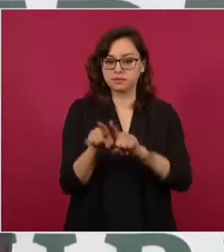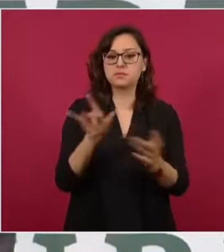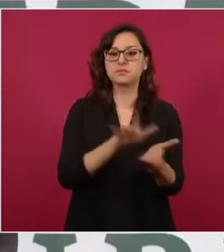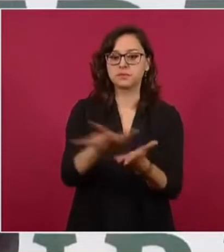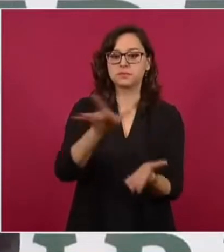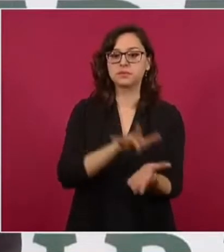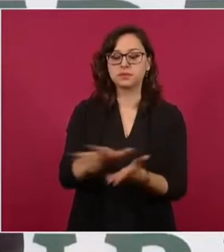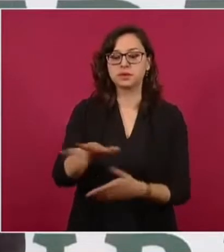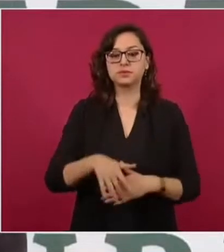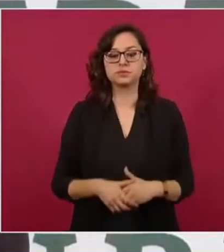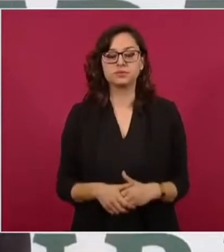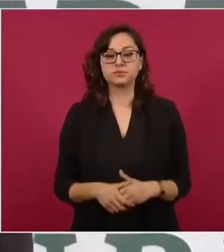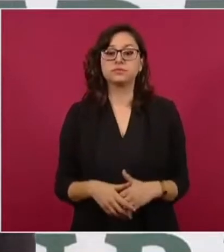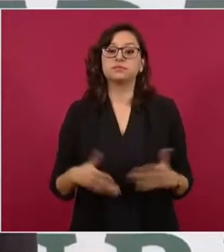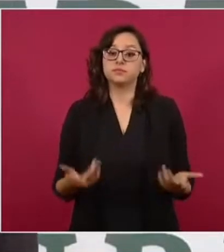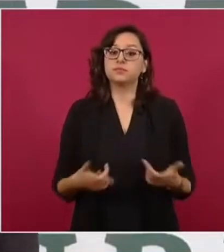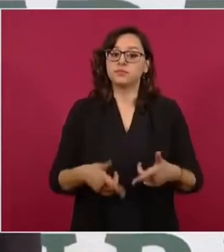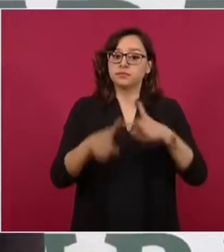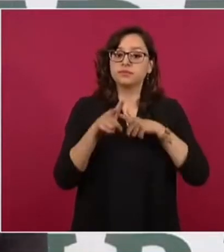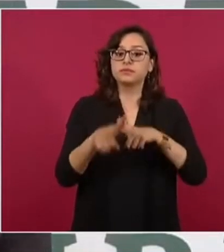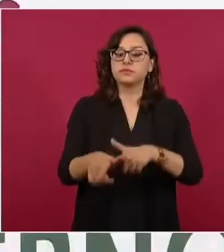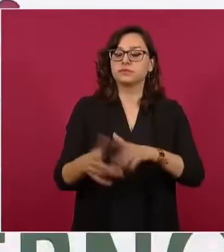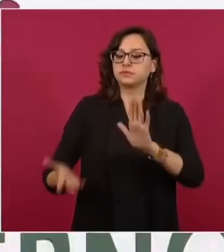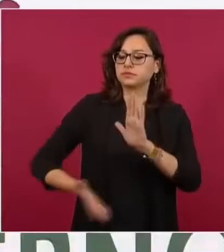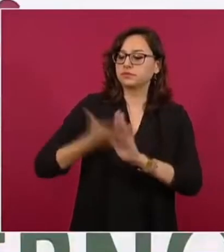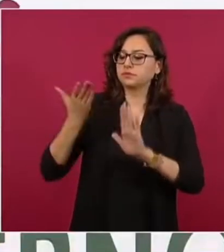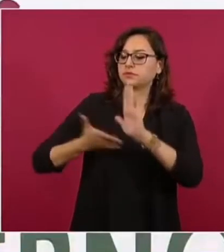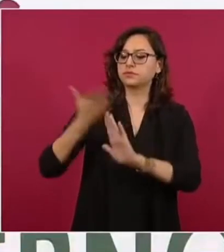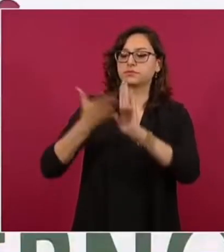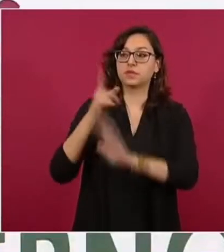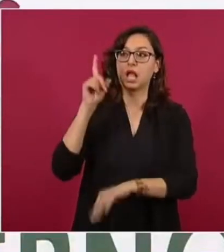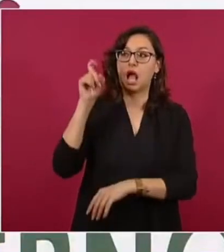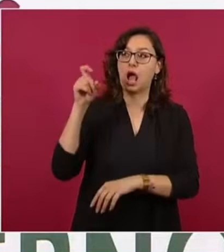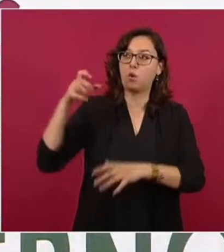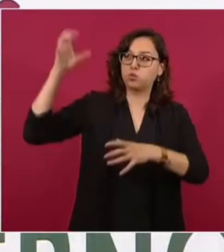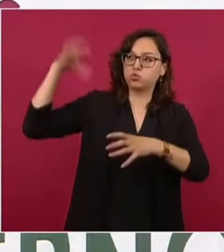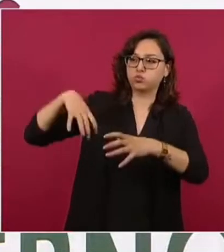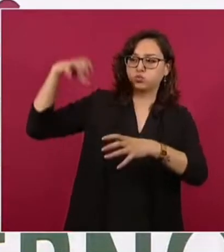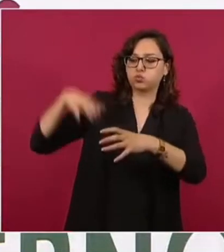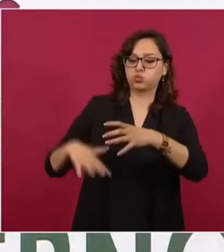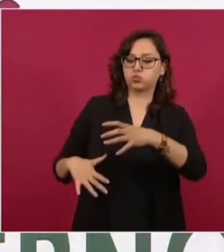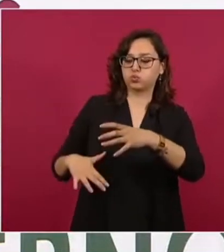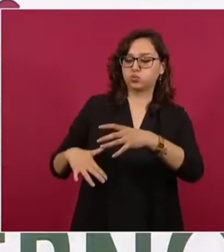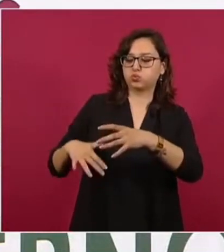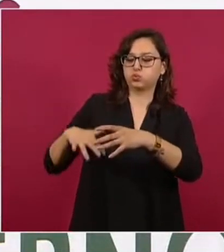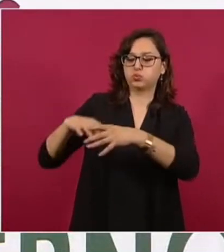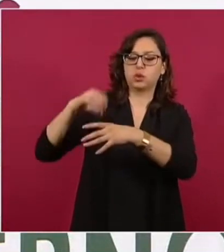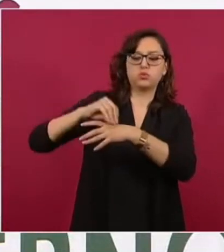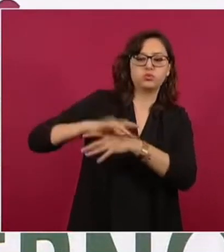continúan en construcción presas y sistemas de riego para incrementar la producción de